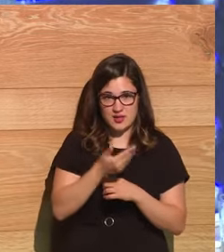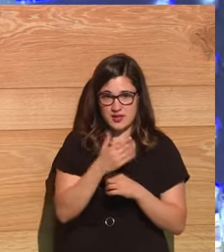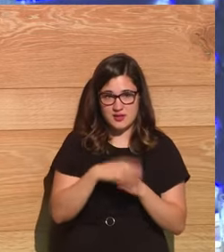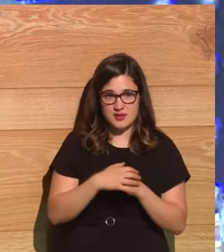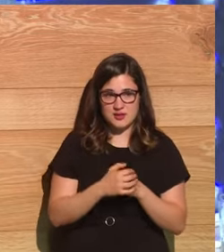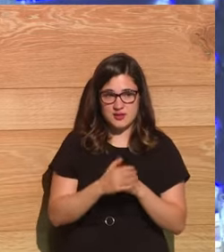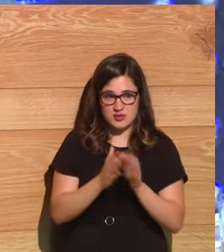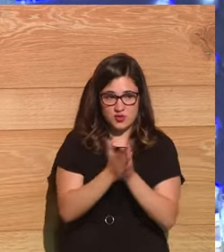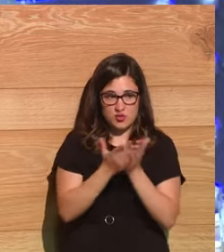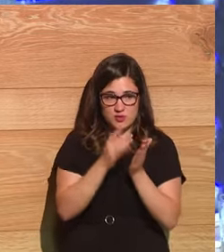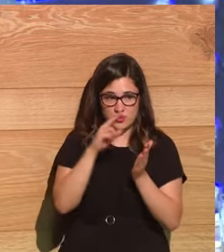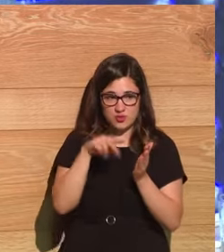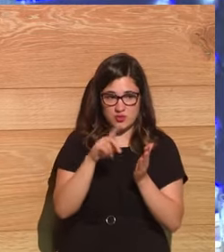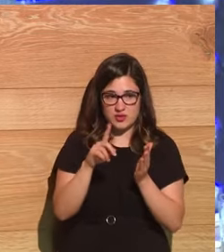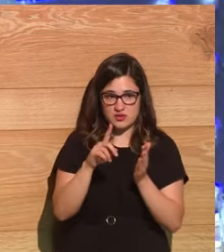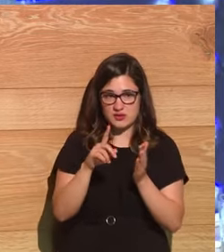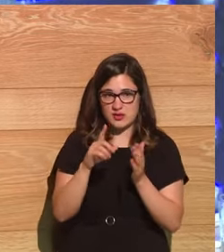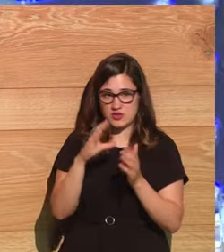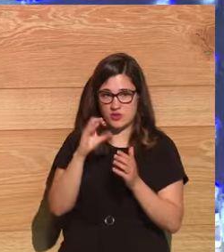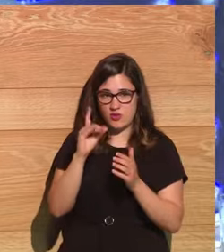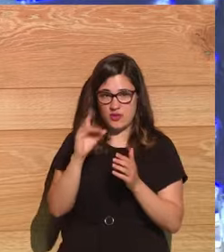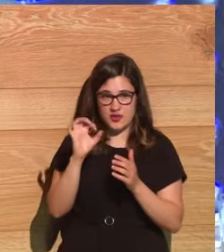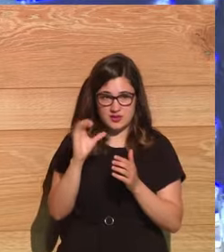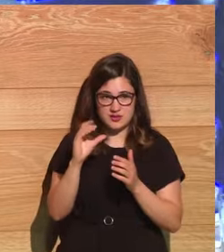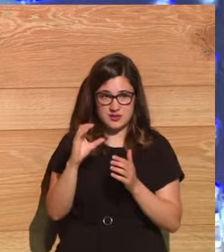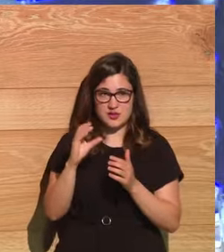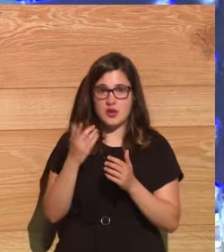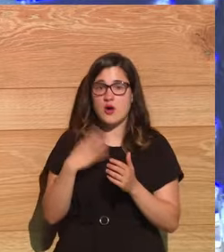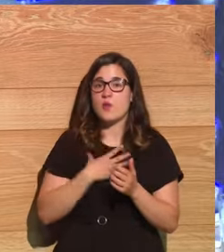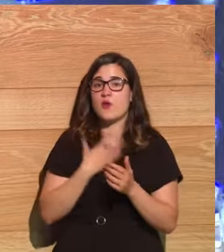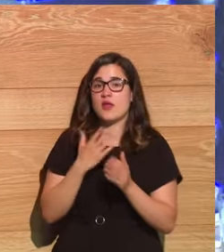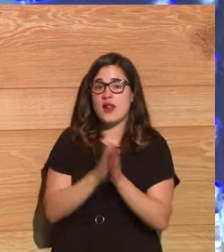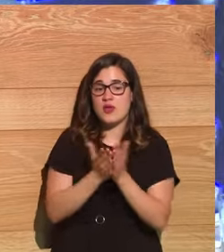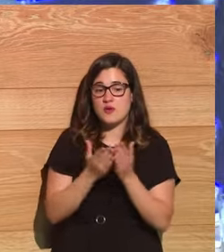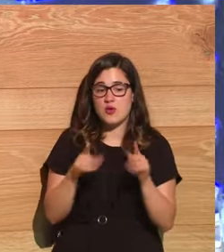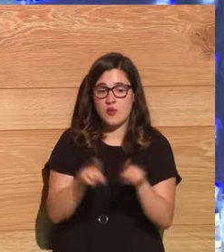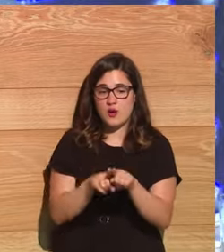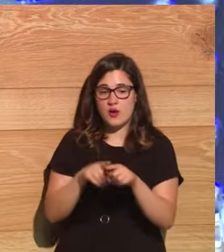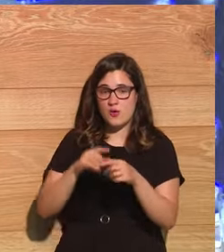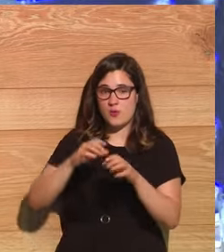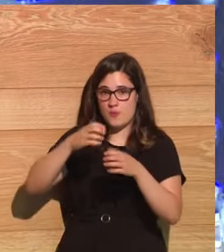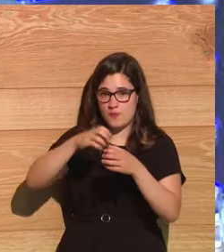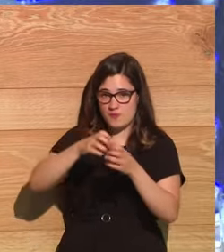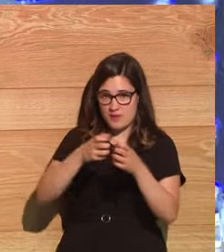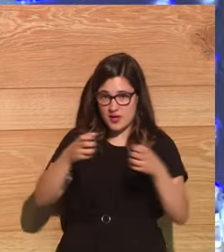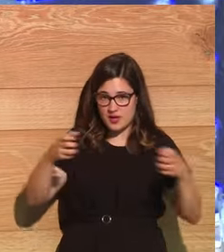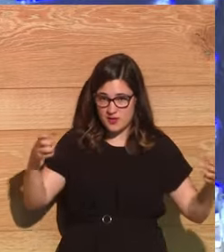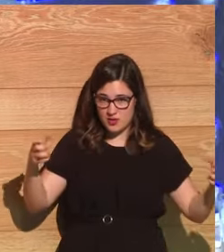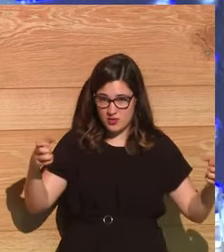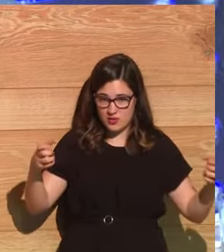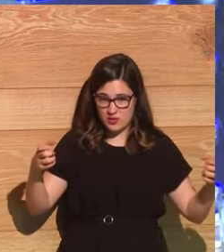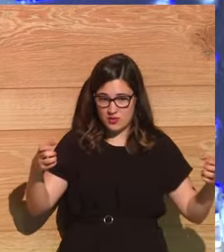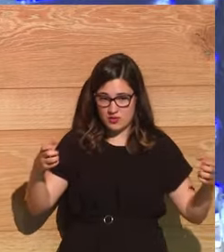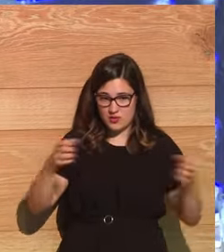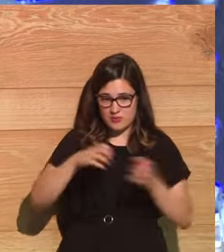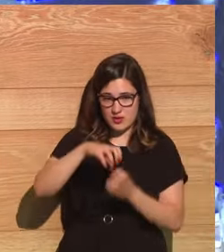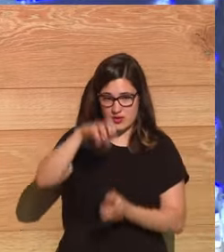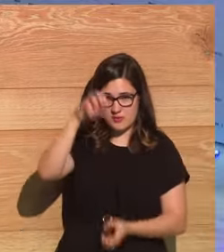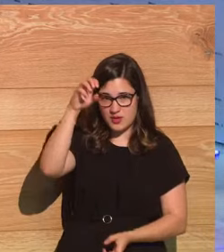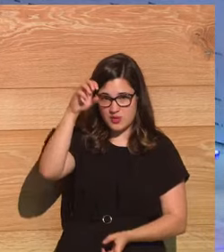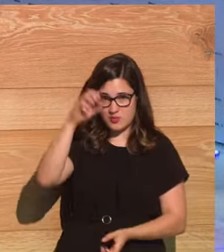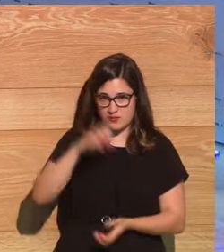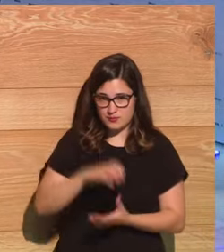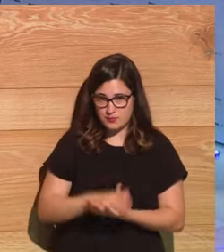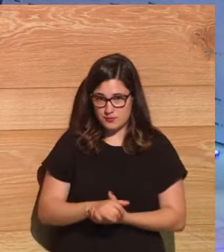códex. Sí. ¿No? El libro puede ser de pergamino y es, sí, un lío, como, sí, el digital. Pero como promotor de los podcasts, sí, y